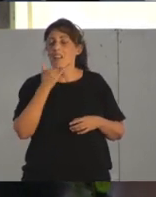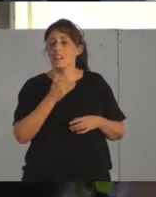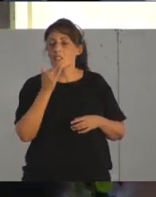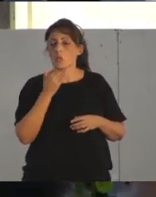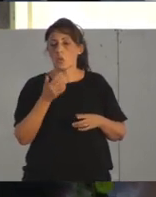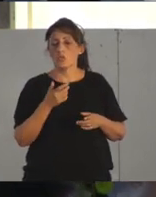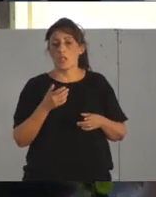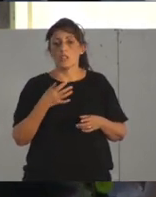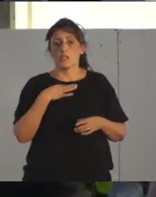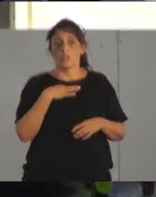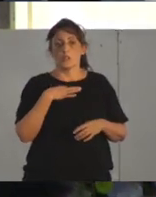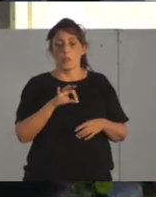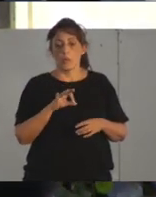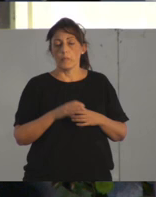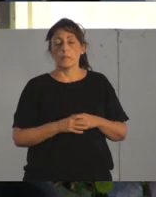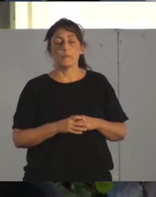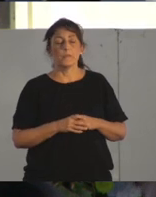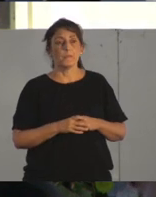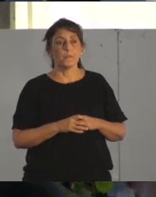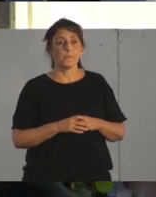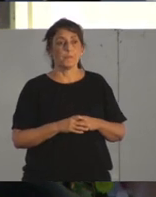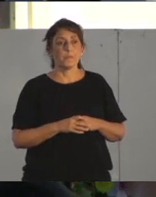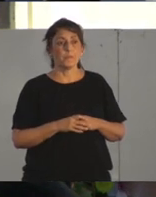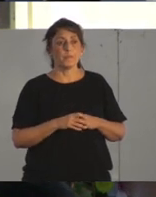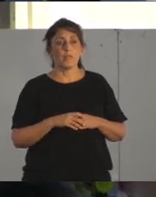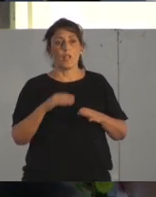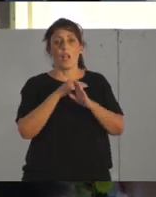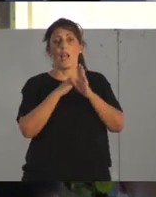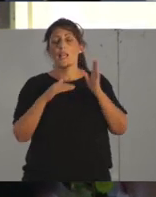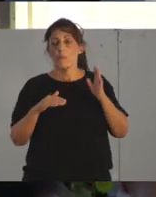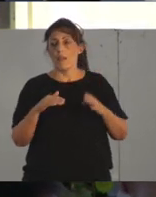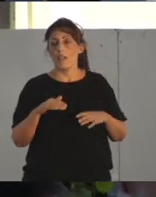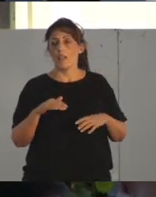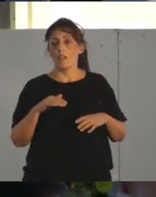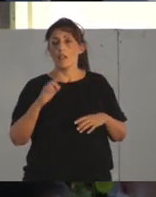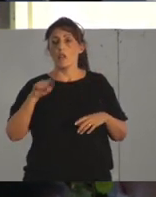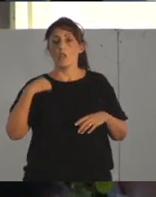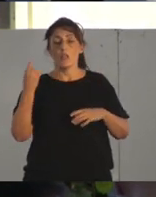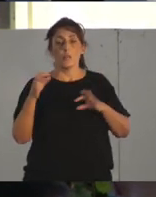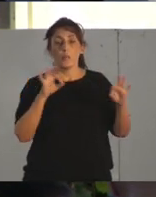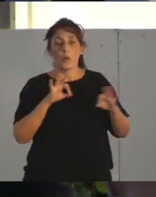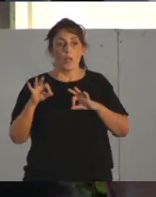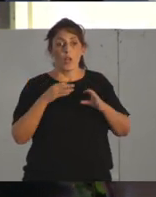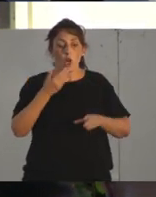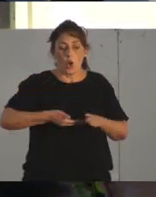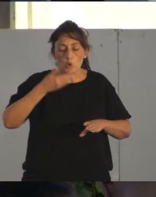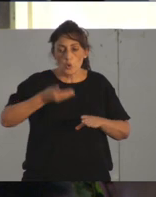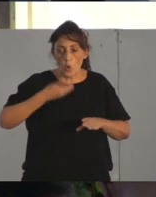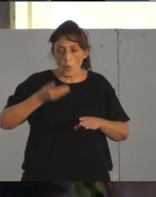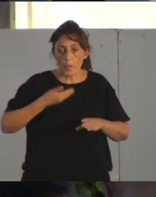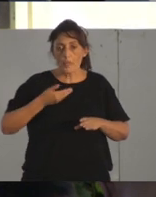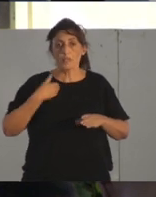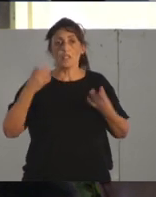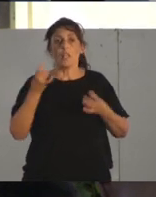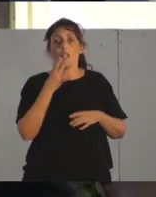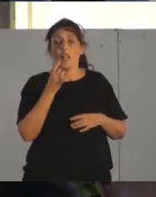cáscara de una legumbre. En el nivel siguiente ya agruparíamos el consomé, las